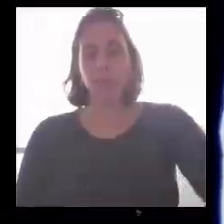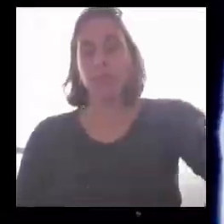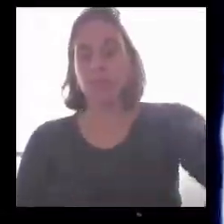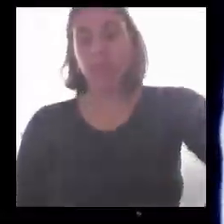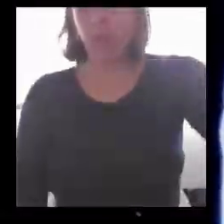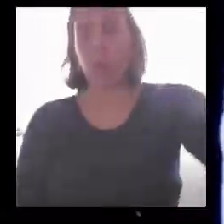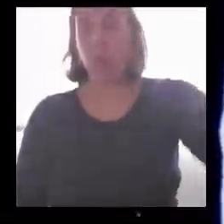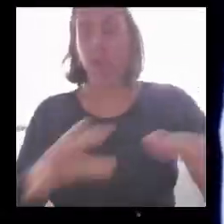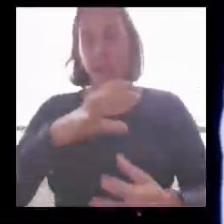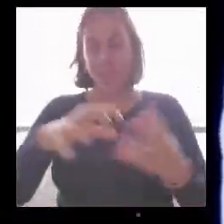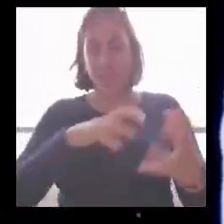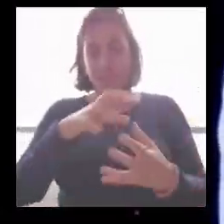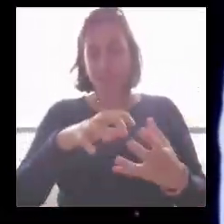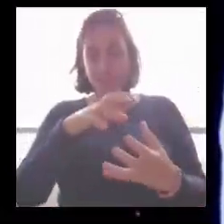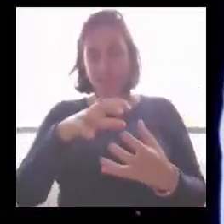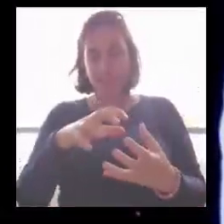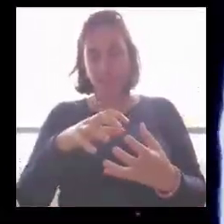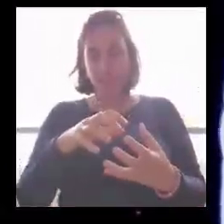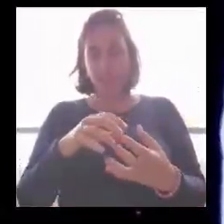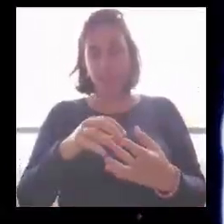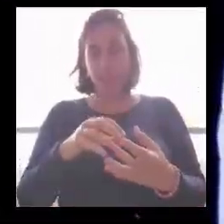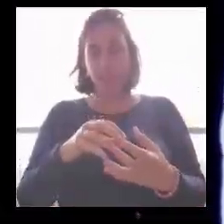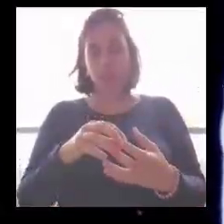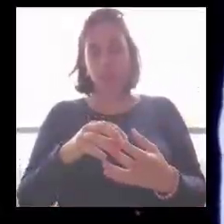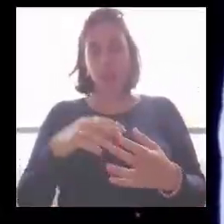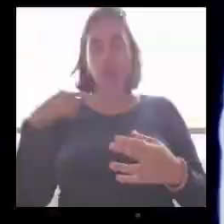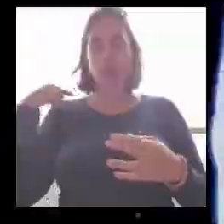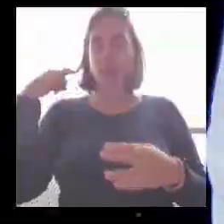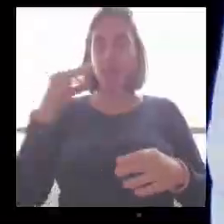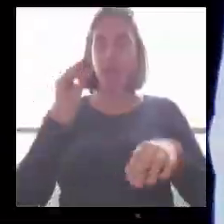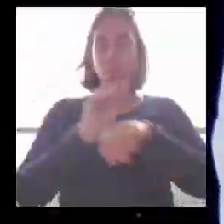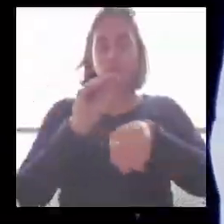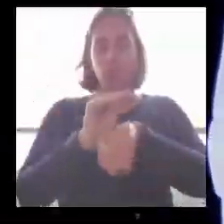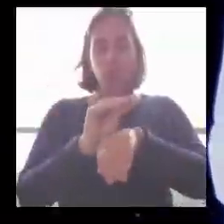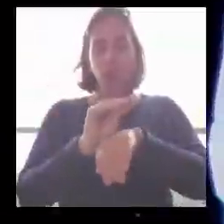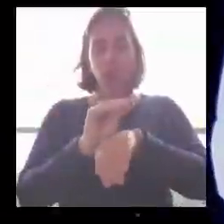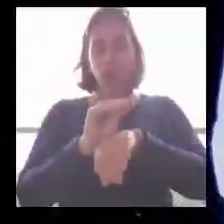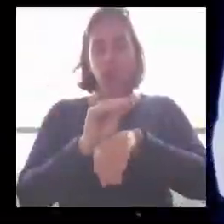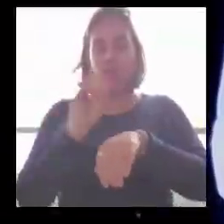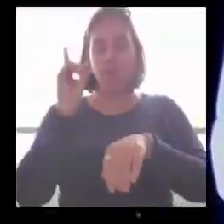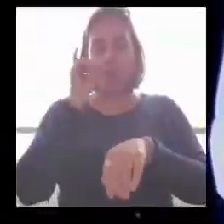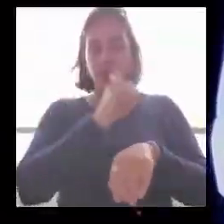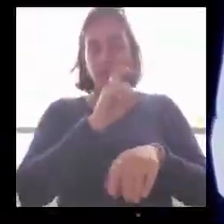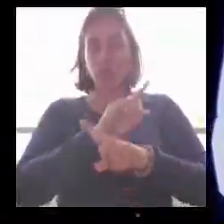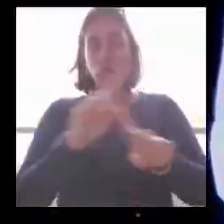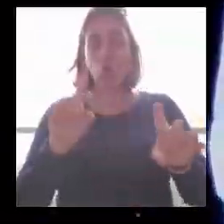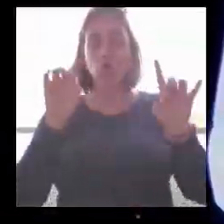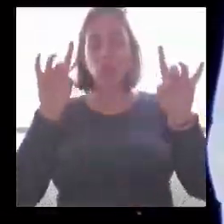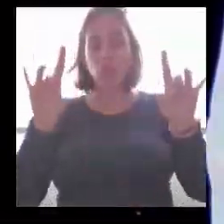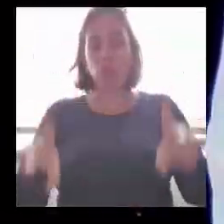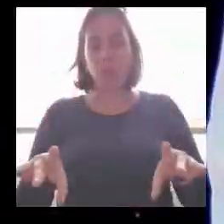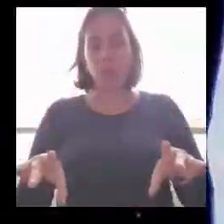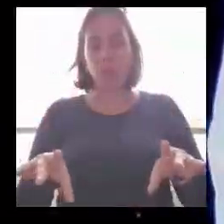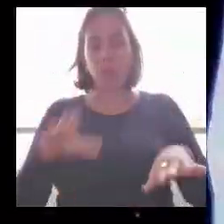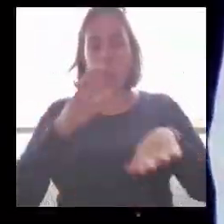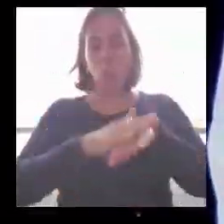es una crisis de la herencia cultural la que estamos viviendo y es compleja. No es solamente culpa de las redes sociales,